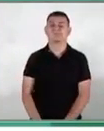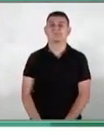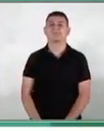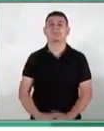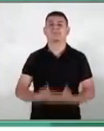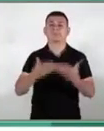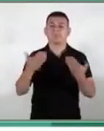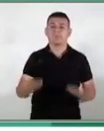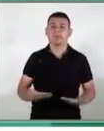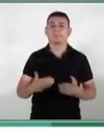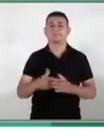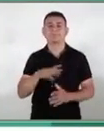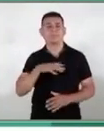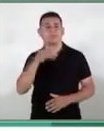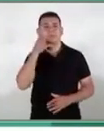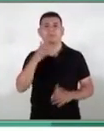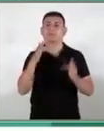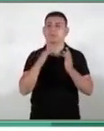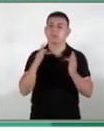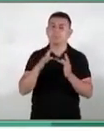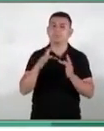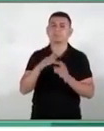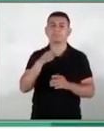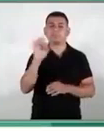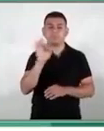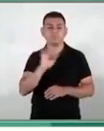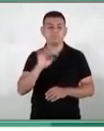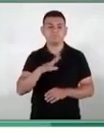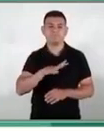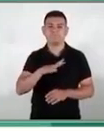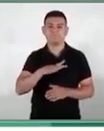52.5%. Ahí tenemos los teléfonos en donde podemos hablar